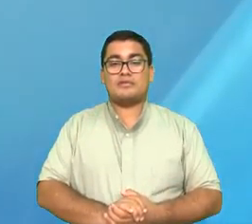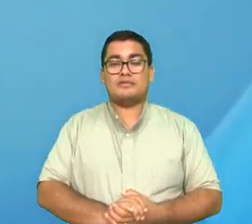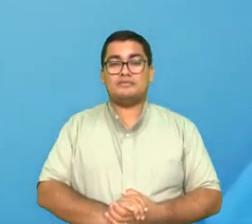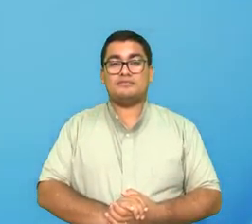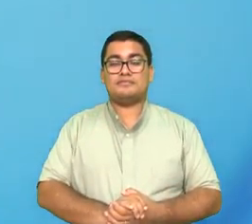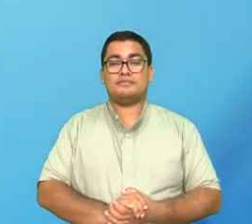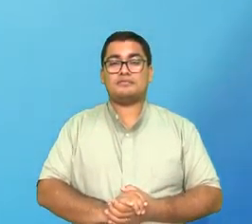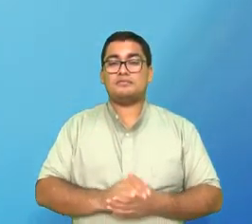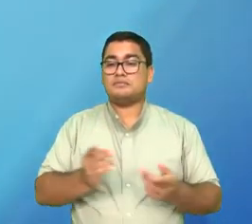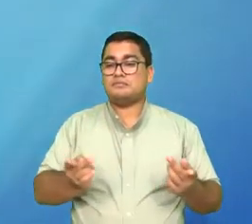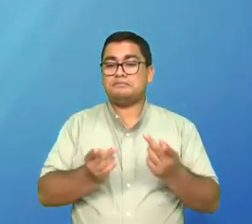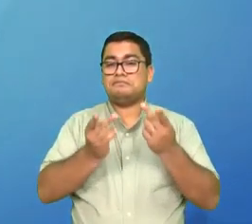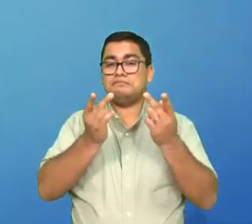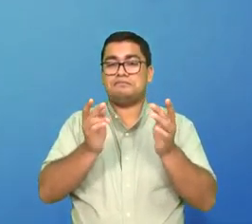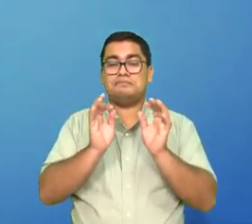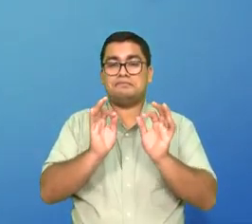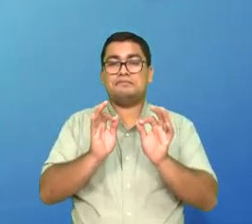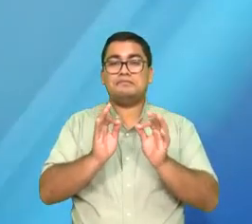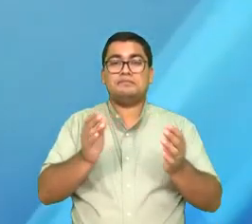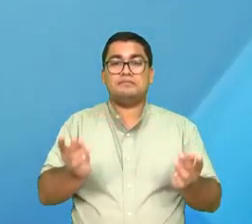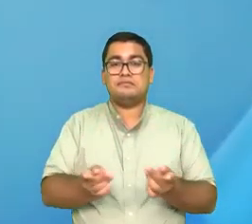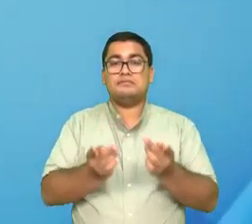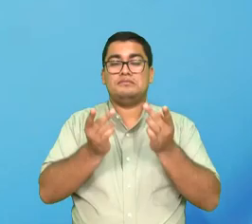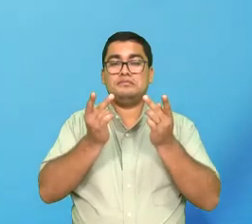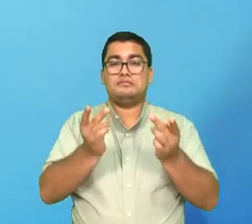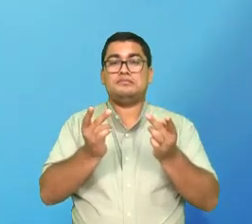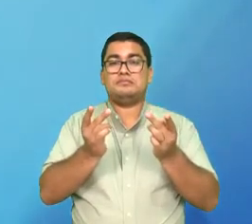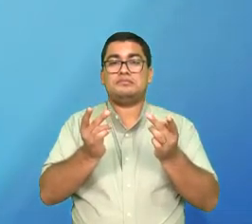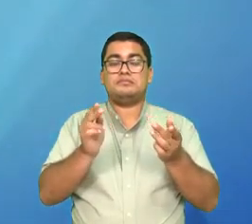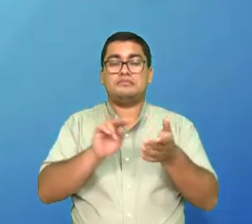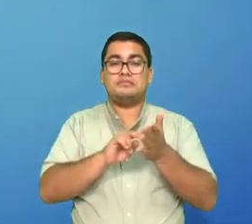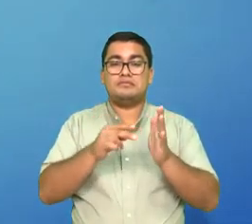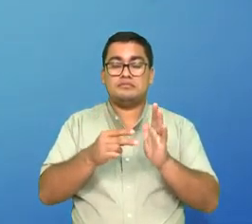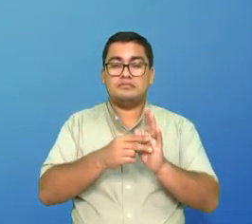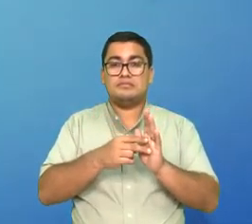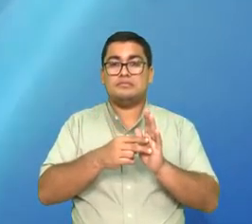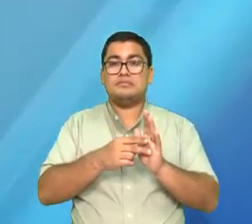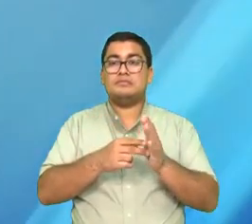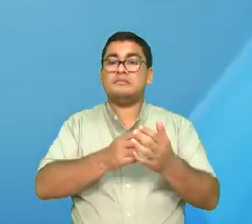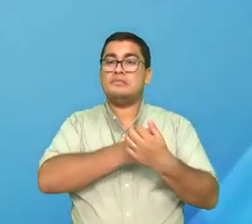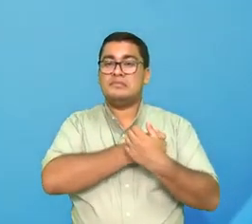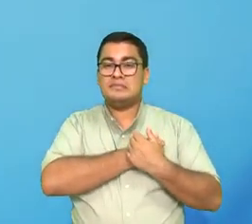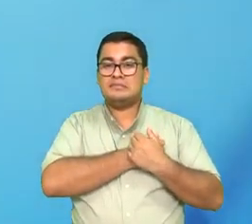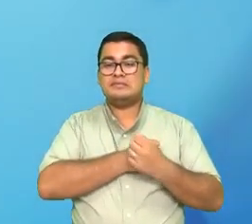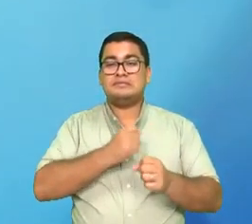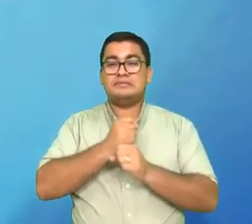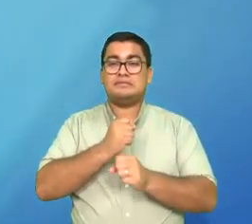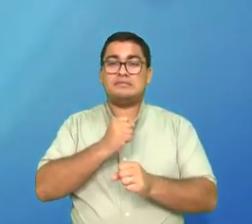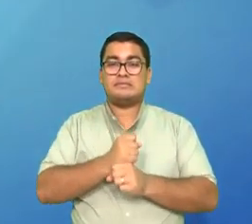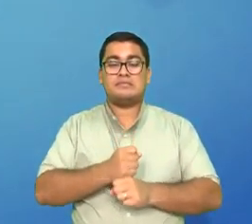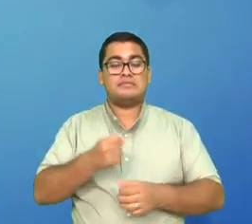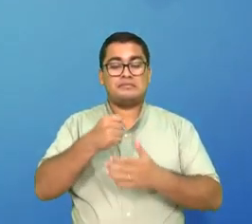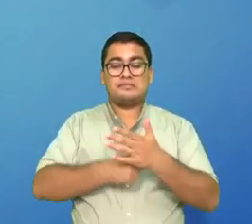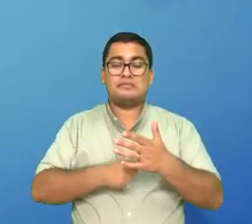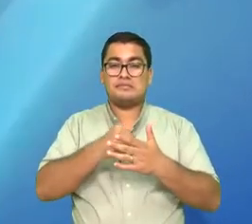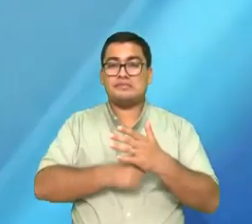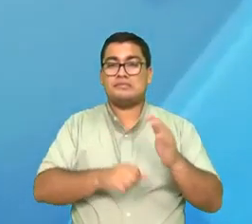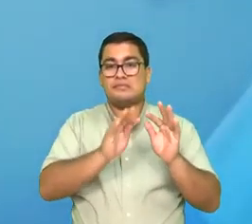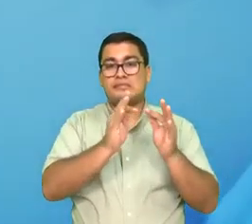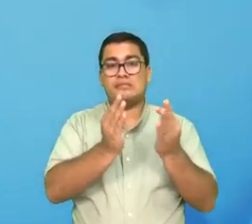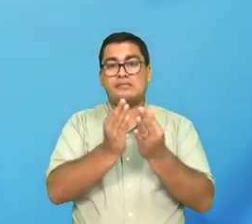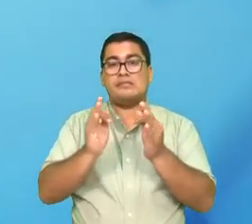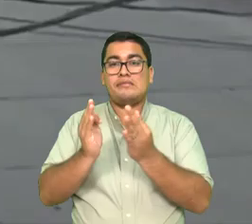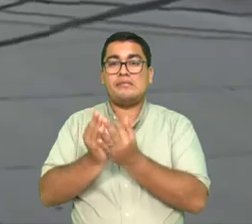Vida que brota, vida que nos habla de amor, de trabajo, de dedicación, de familia,